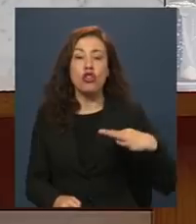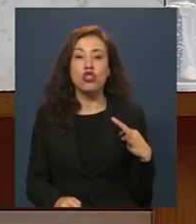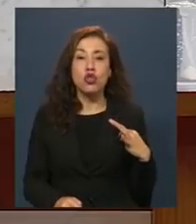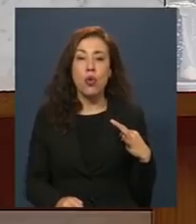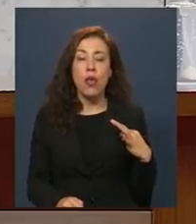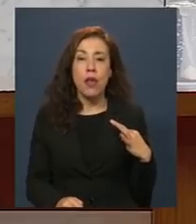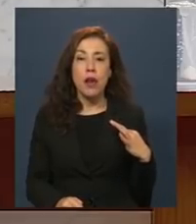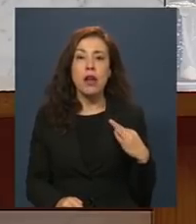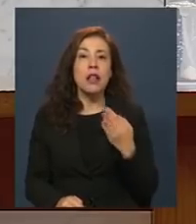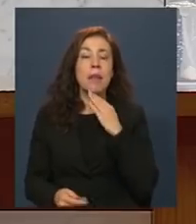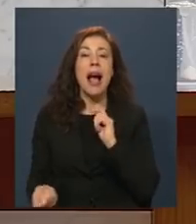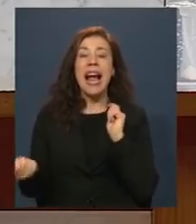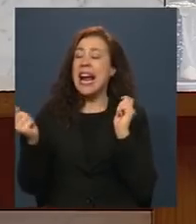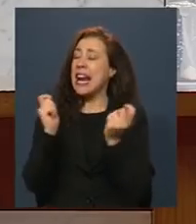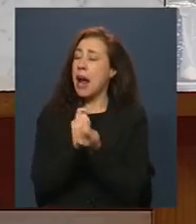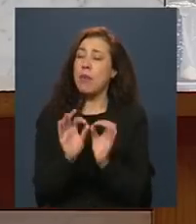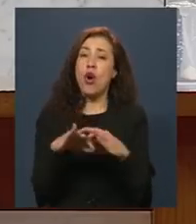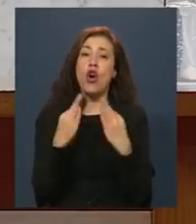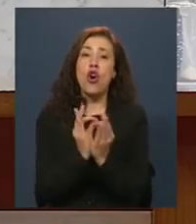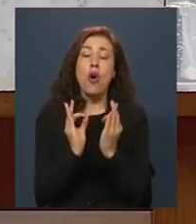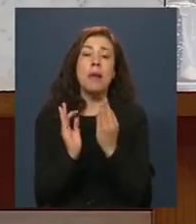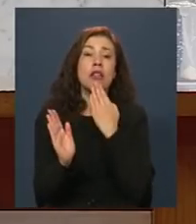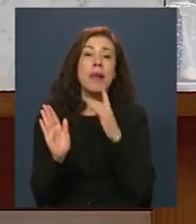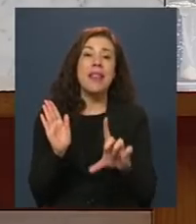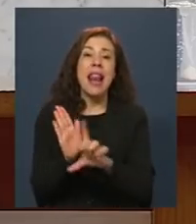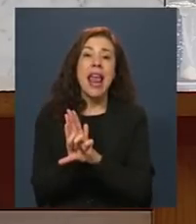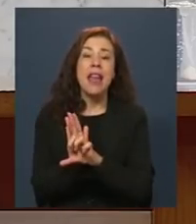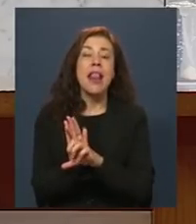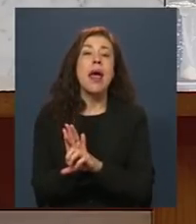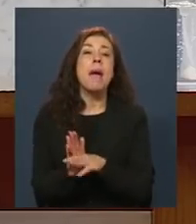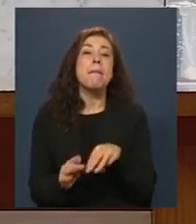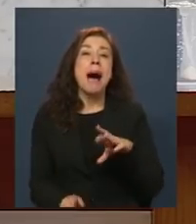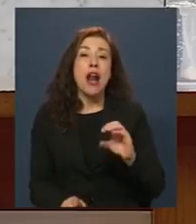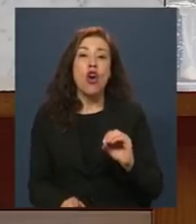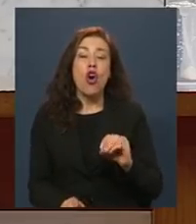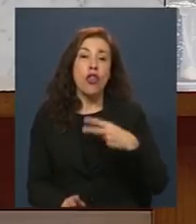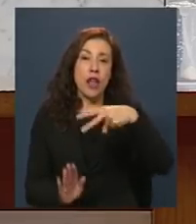así como un cambio mayor y de índole legal en su marco normativo.